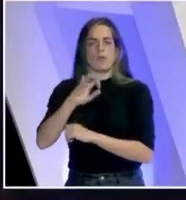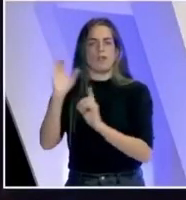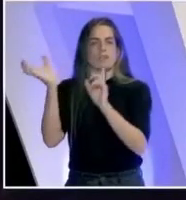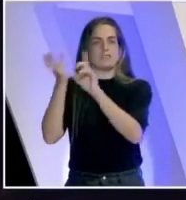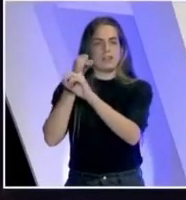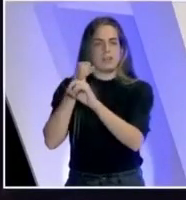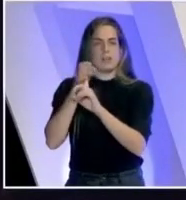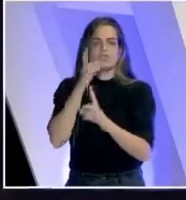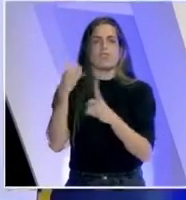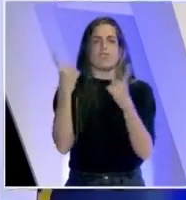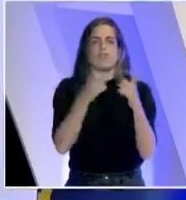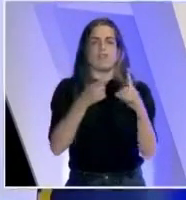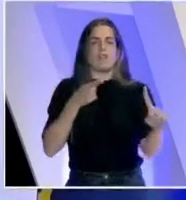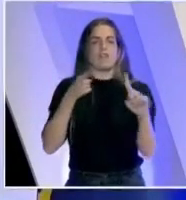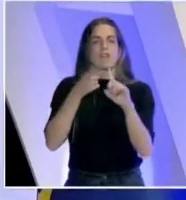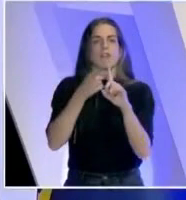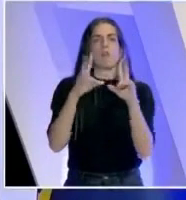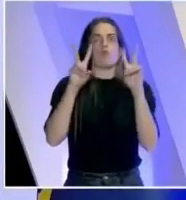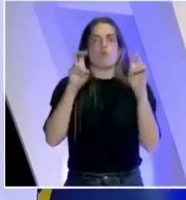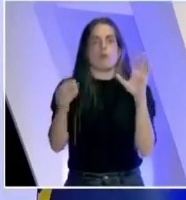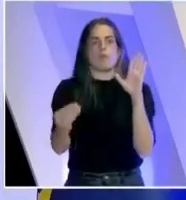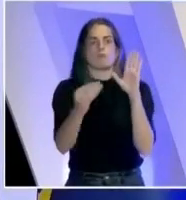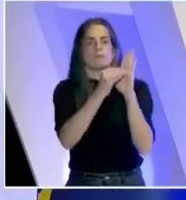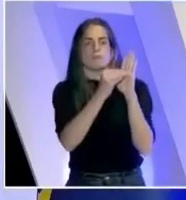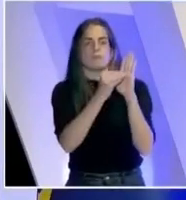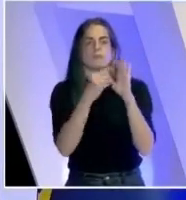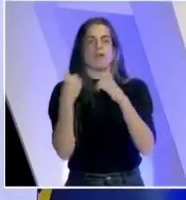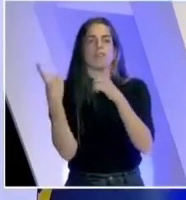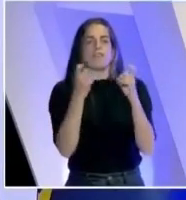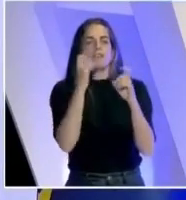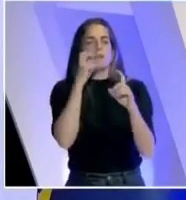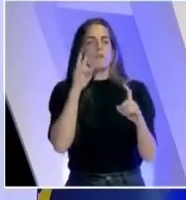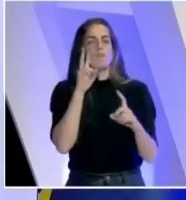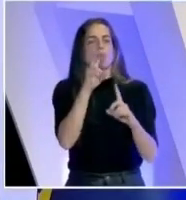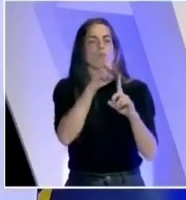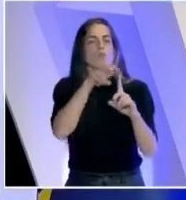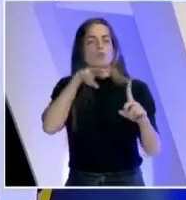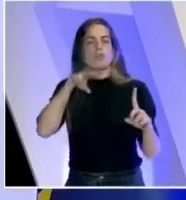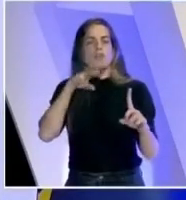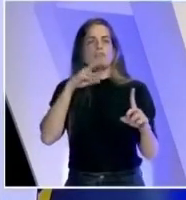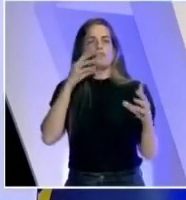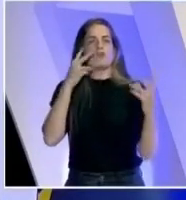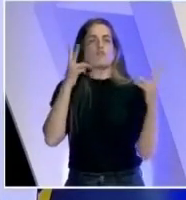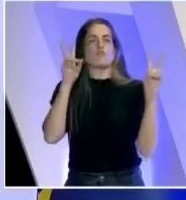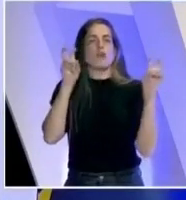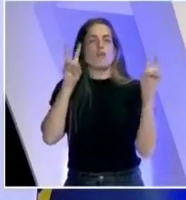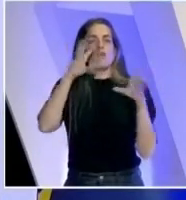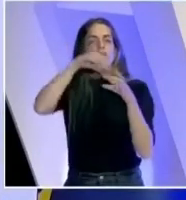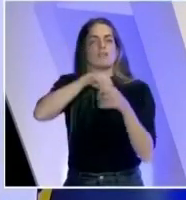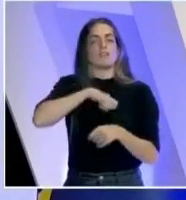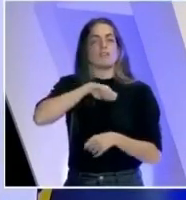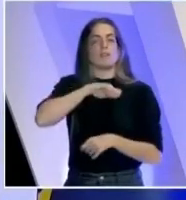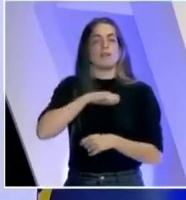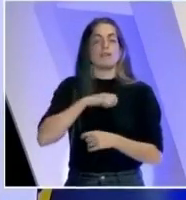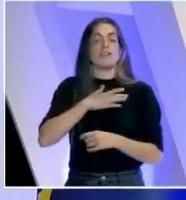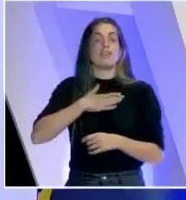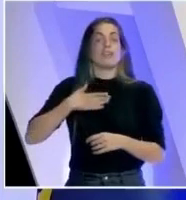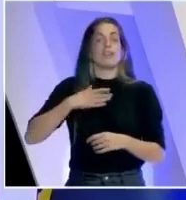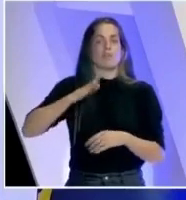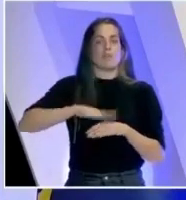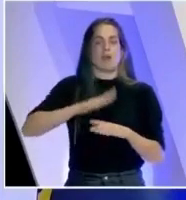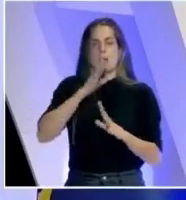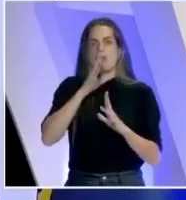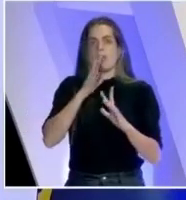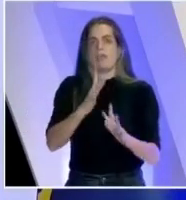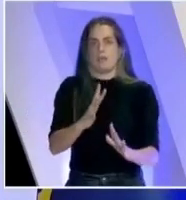trazar esa nueva meta. Necesitamos una nueva visión de España, la España que queremos para las próximas décadas,